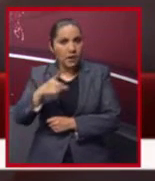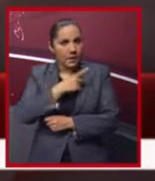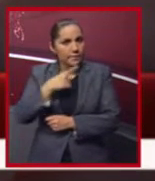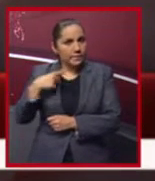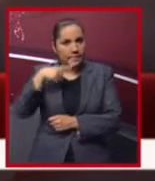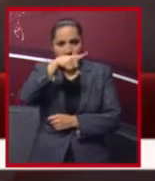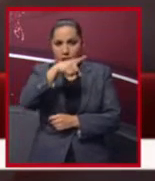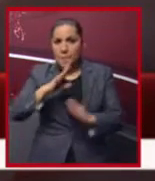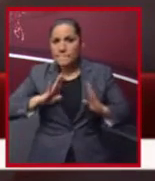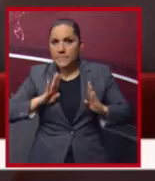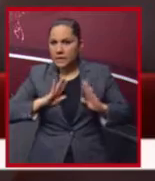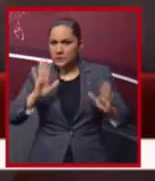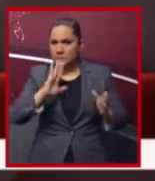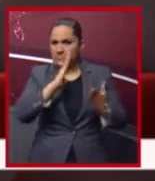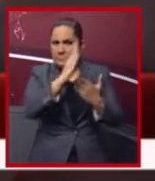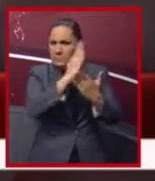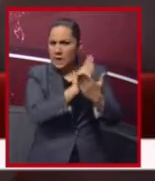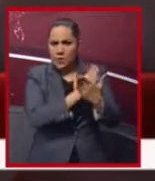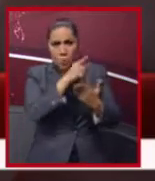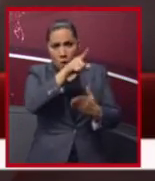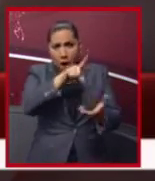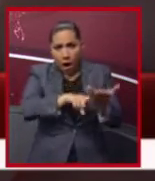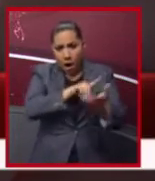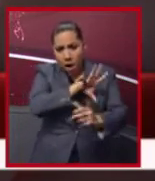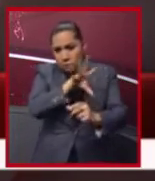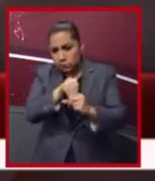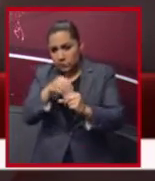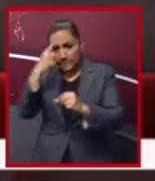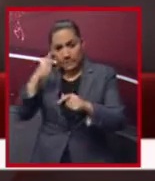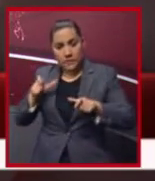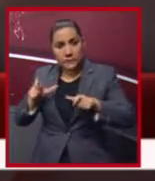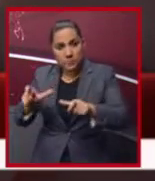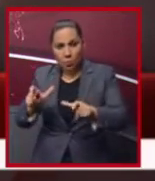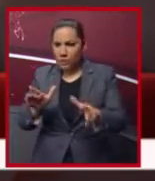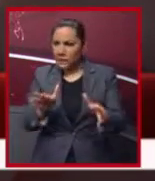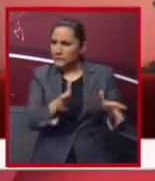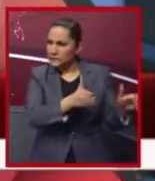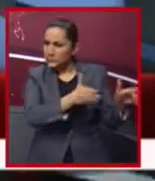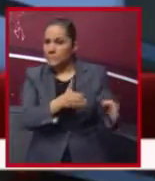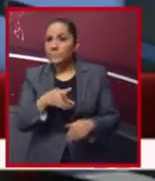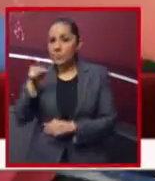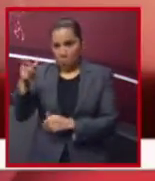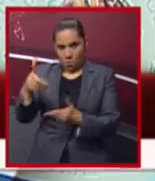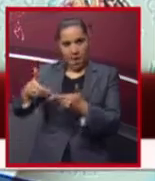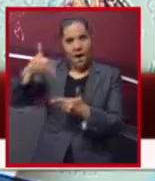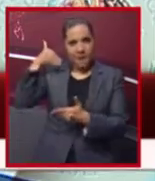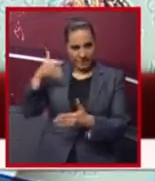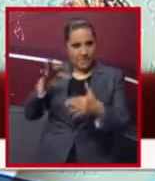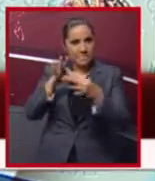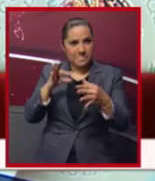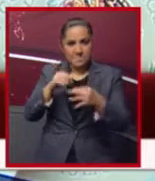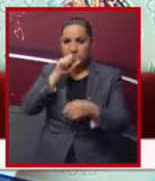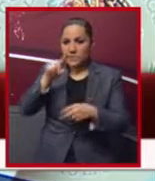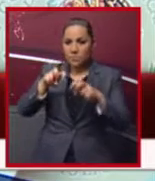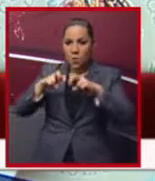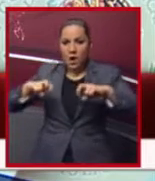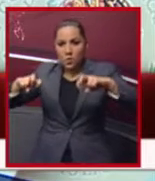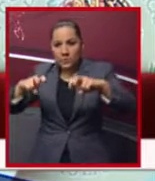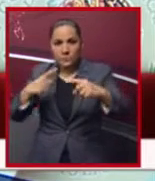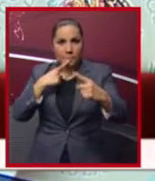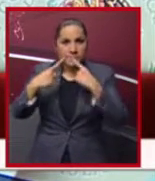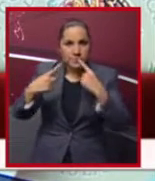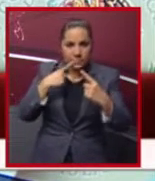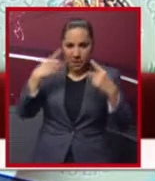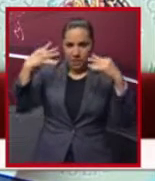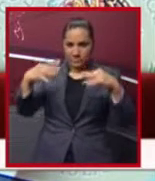participación militar de dicho ámbito. Señaló así usted en las audiencias. Lo ideal es que los militares